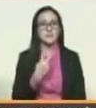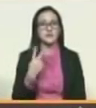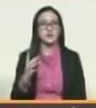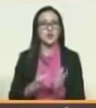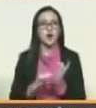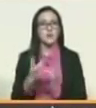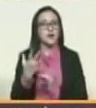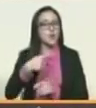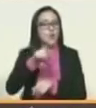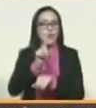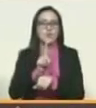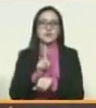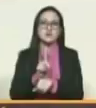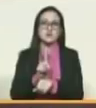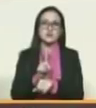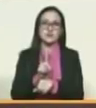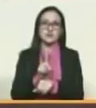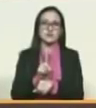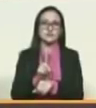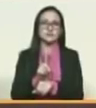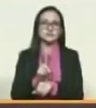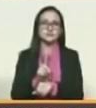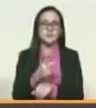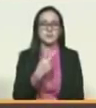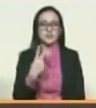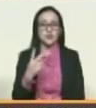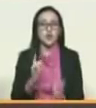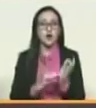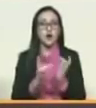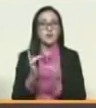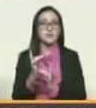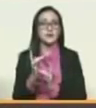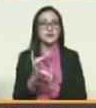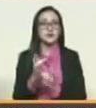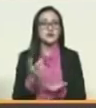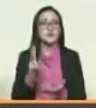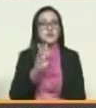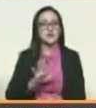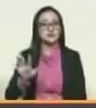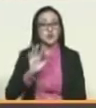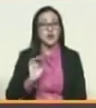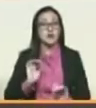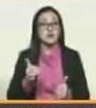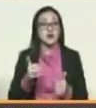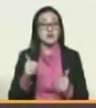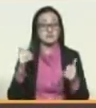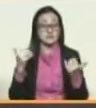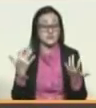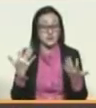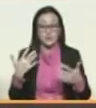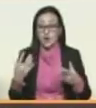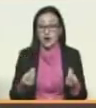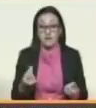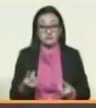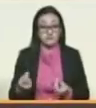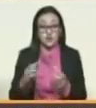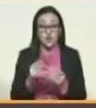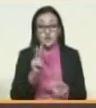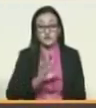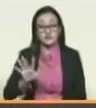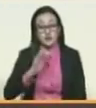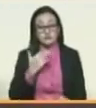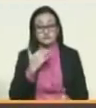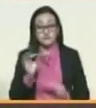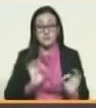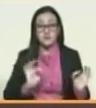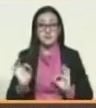único. Un evento presidencial único el 22 de abril, donde Venezuela ya está activada en su fiesta electoral. Los venezolanos y las venezolanas